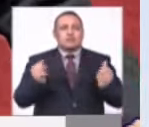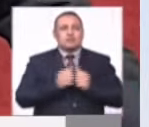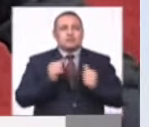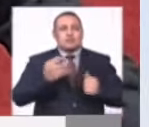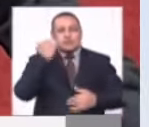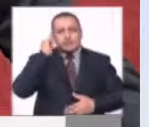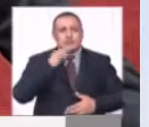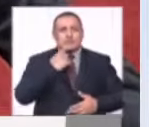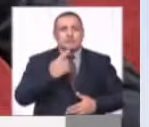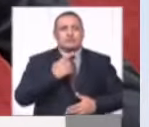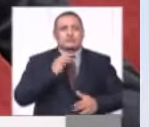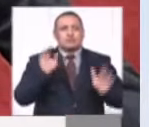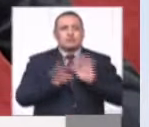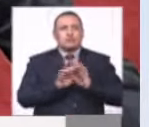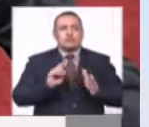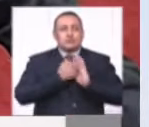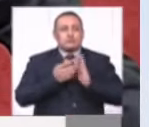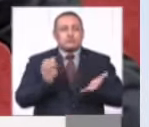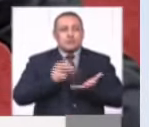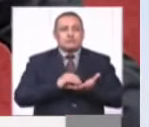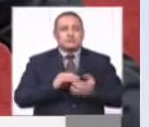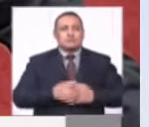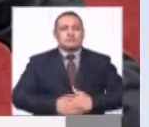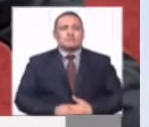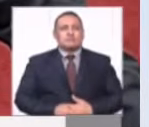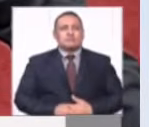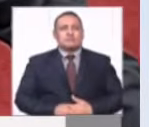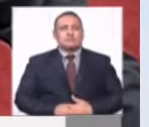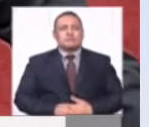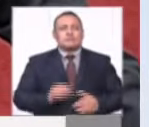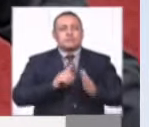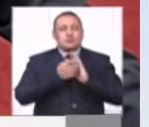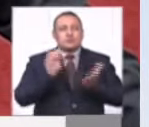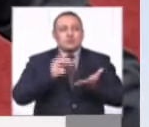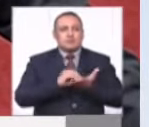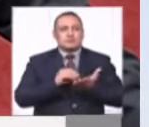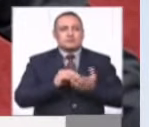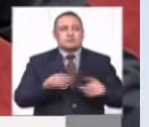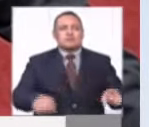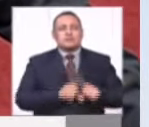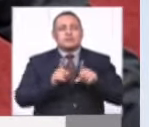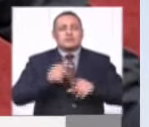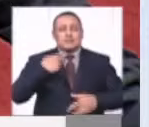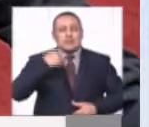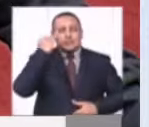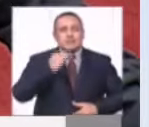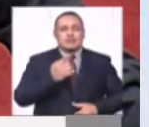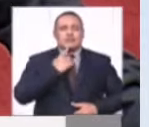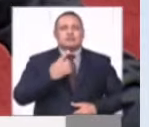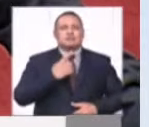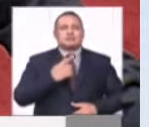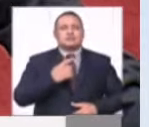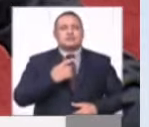idea, si me podría dar un minuto más. Un minuto adicional. La idea es